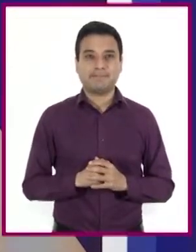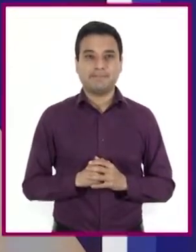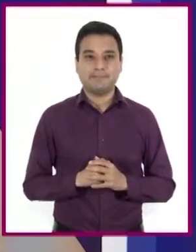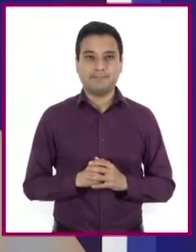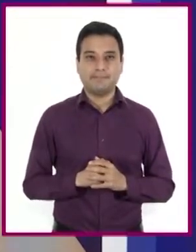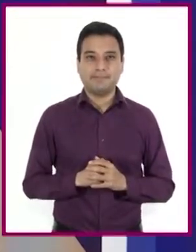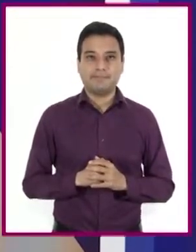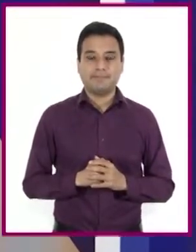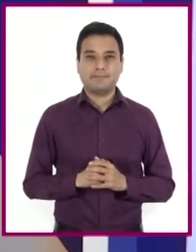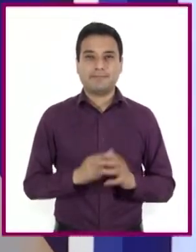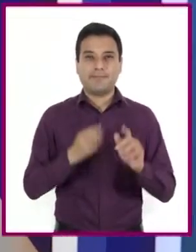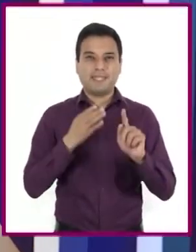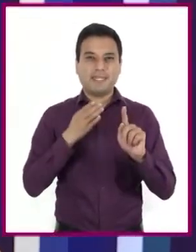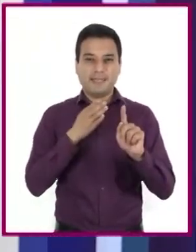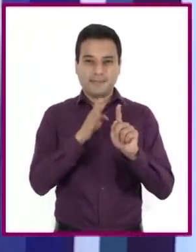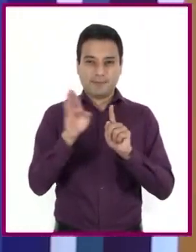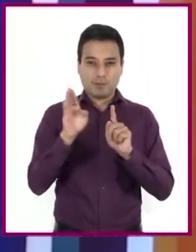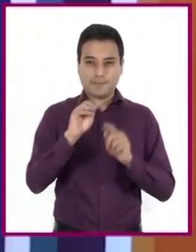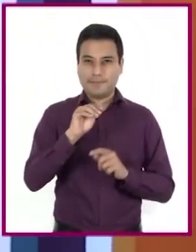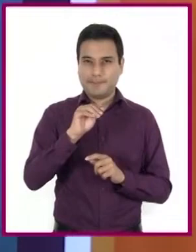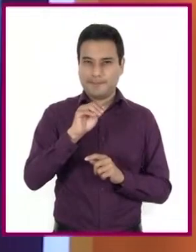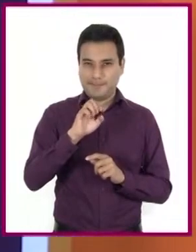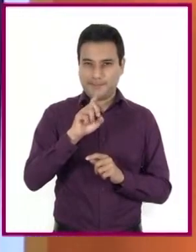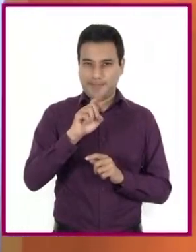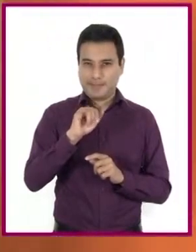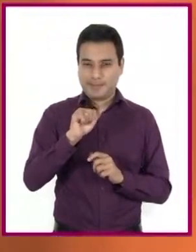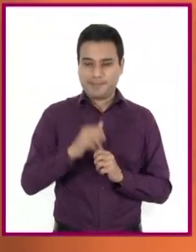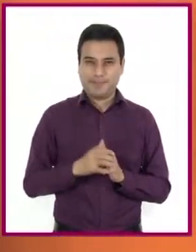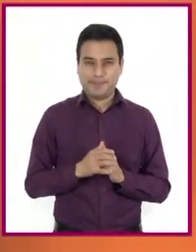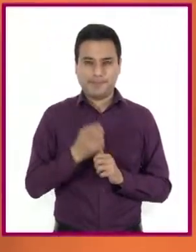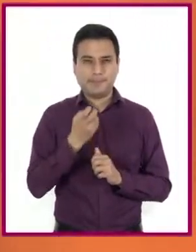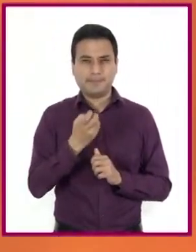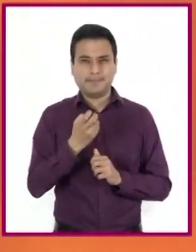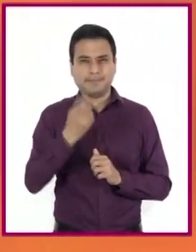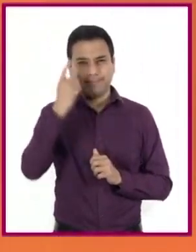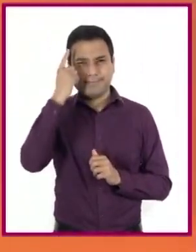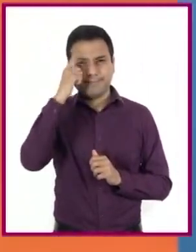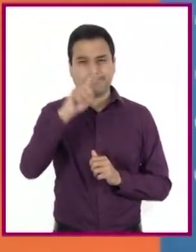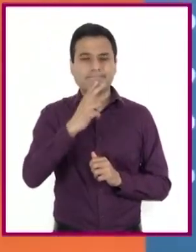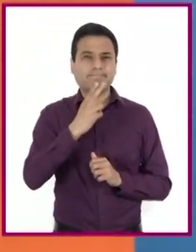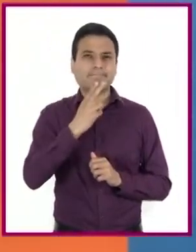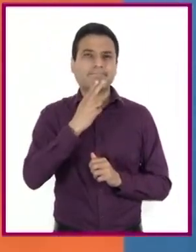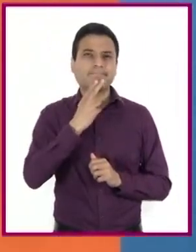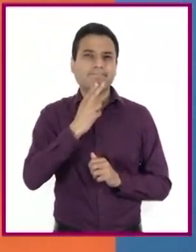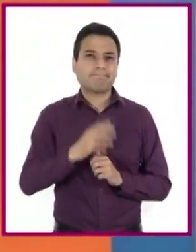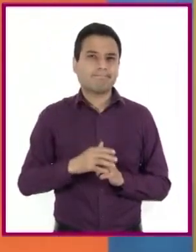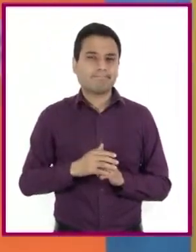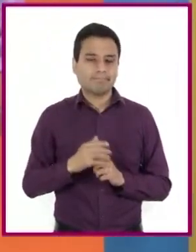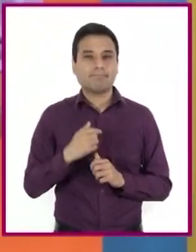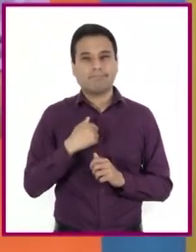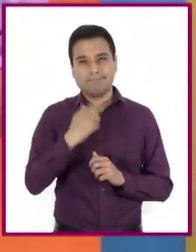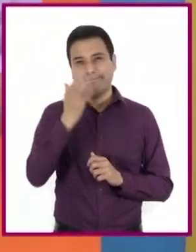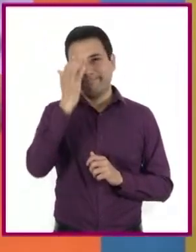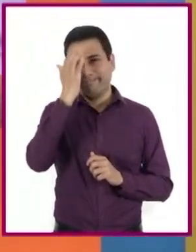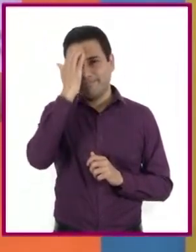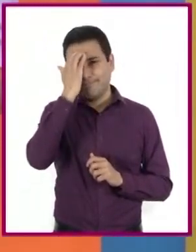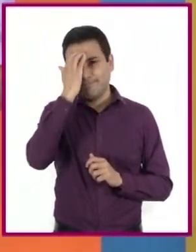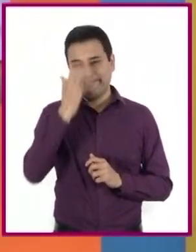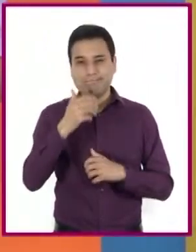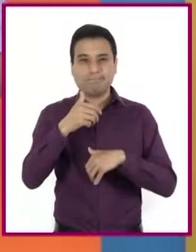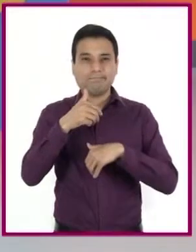La desviación media es un dato estadístico que indica la concentración o la dispersión de los valores de una